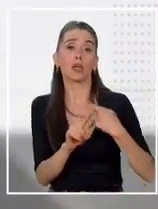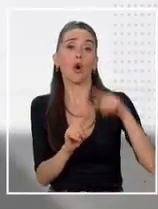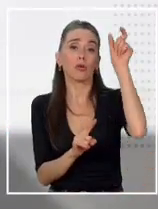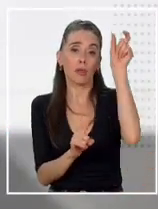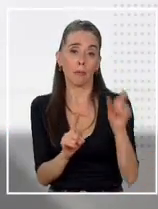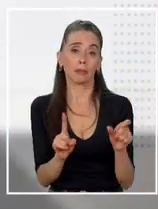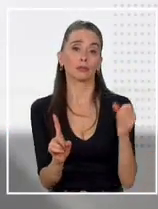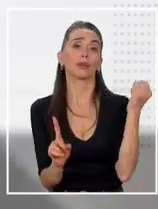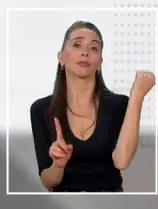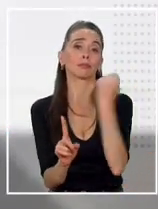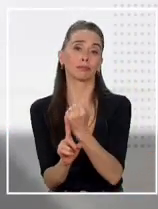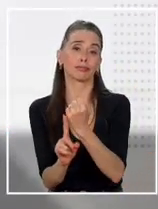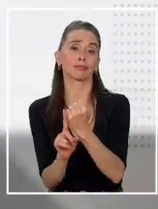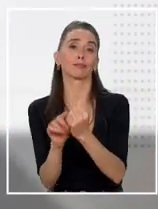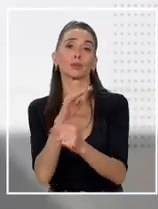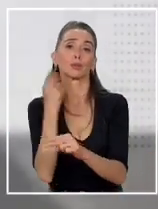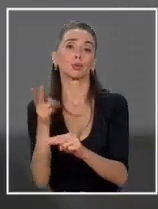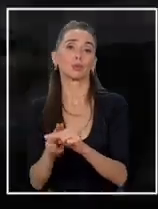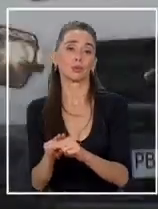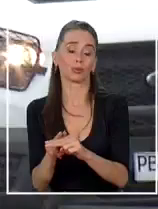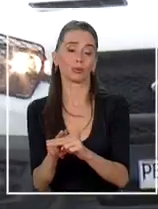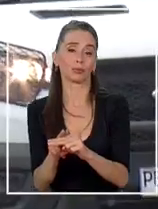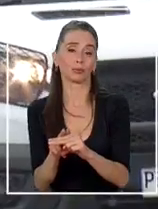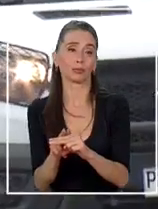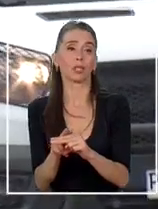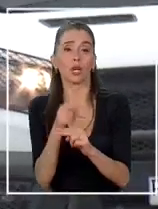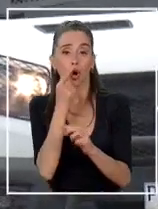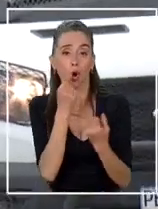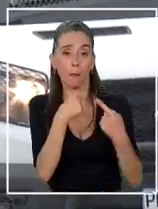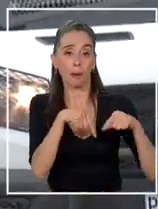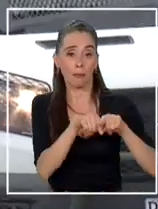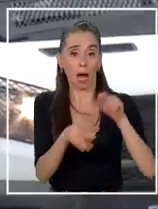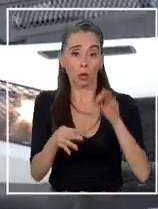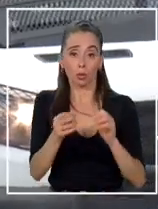de terceras personas en su deceso. Su pareja será